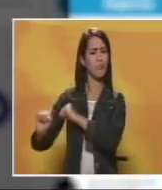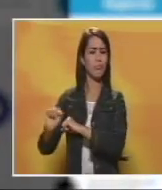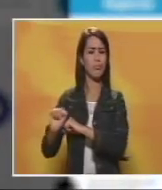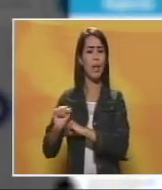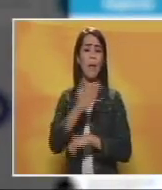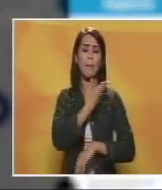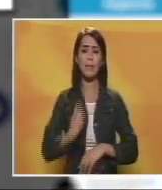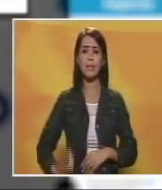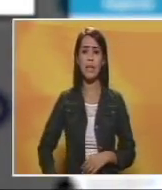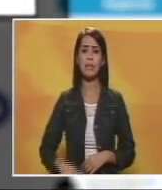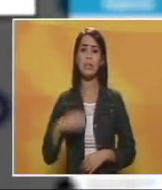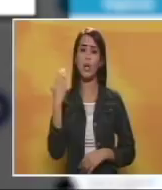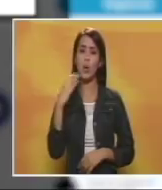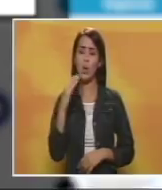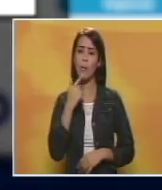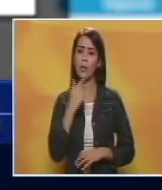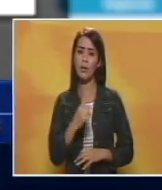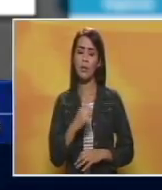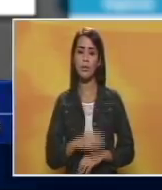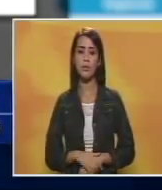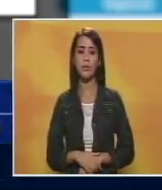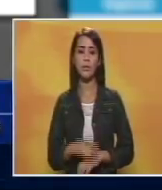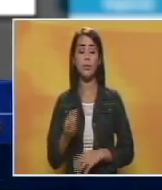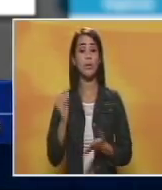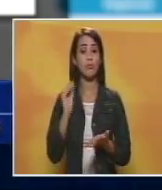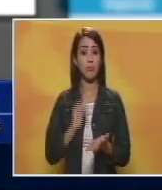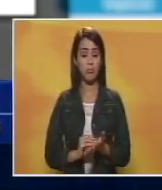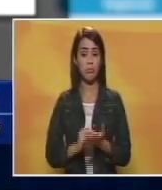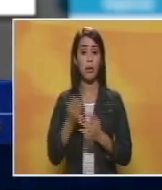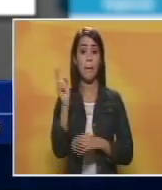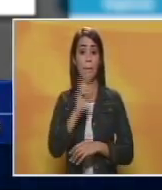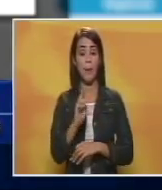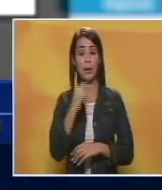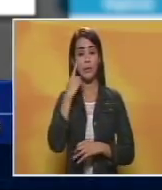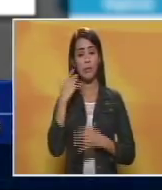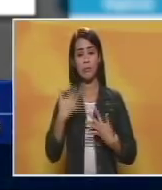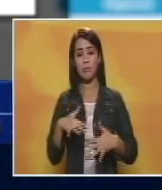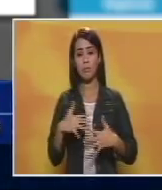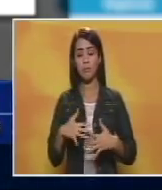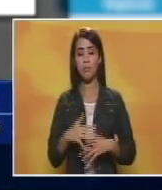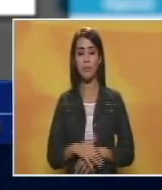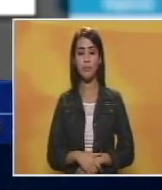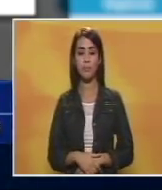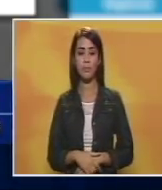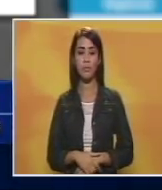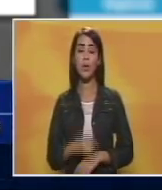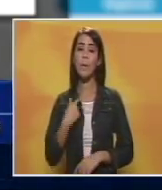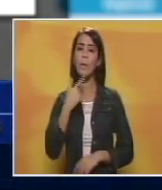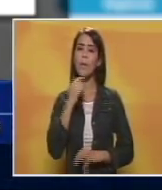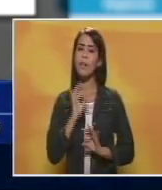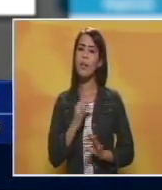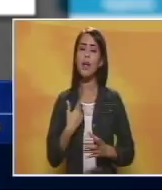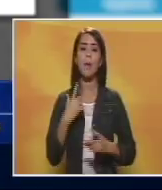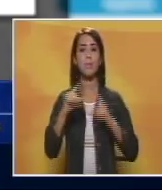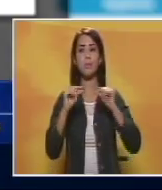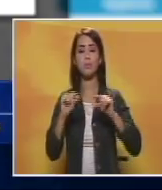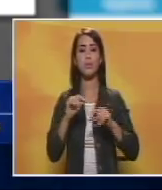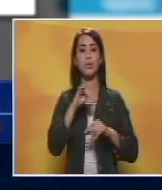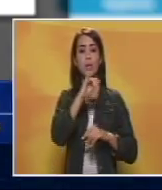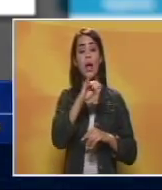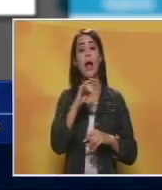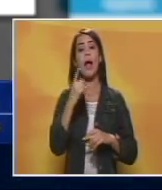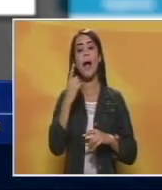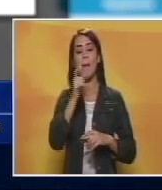Estado colombiano, quien aseguró que recientemente que Venezuela está al borde de una implosión, por lo que el flujo de venezolanos hacia